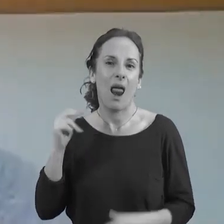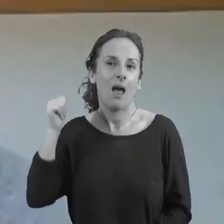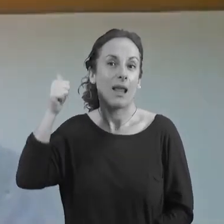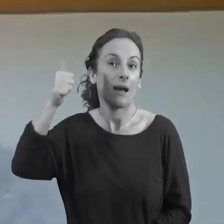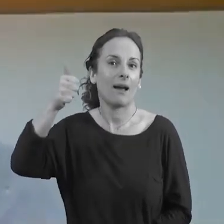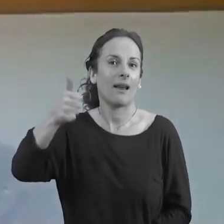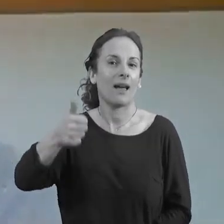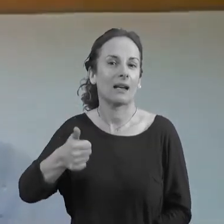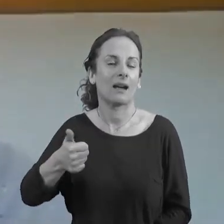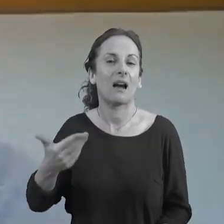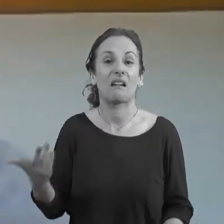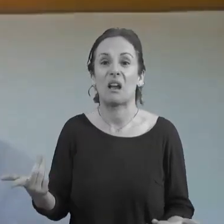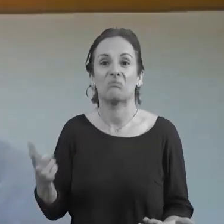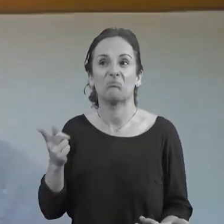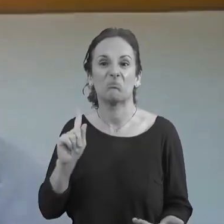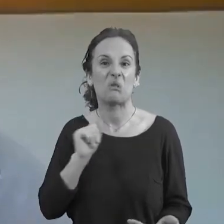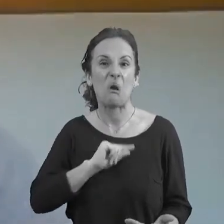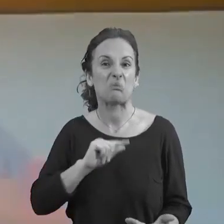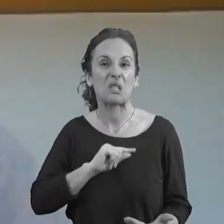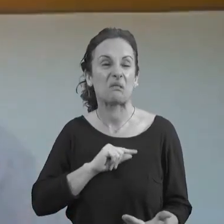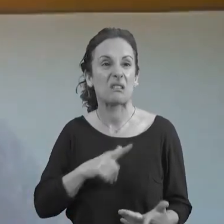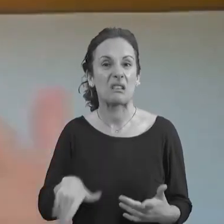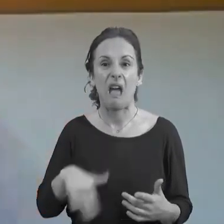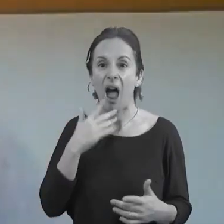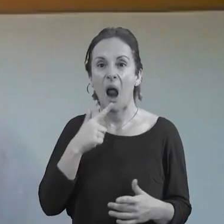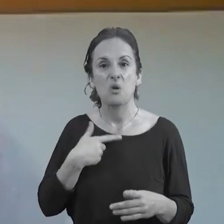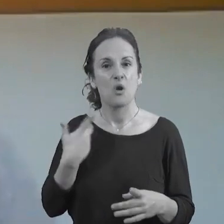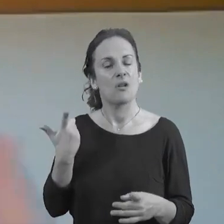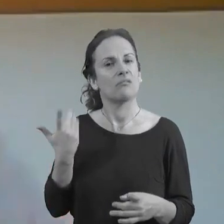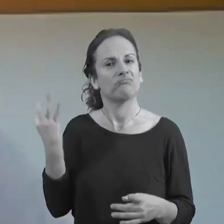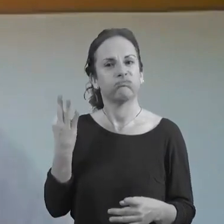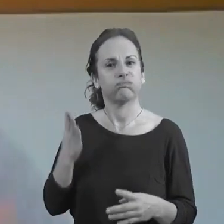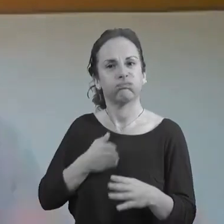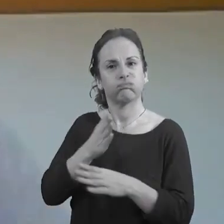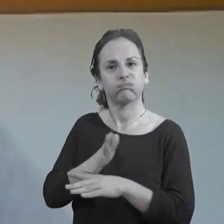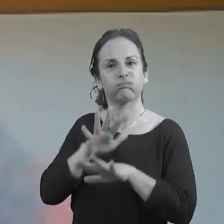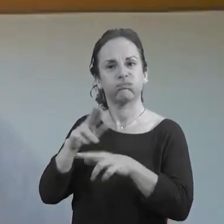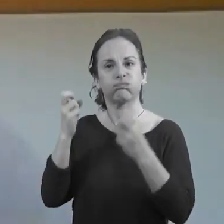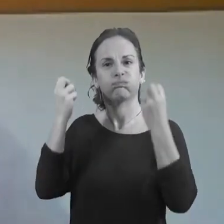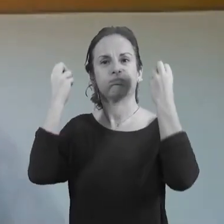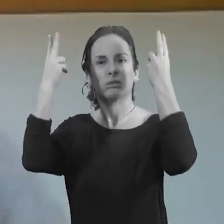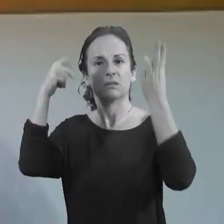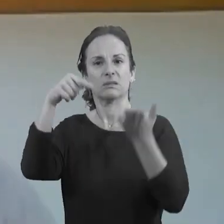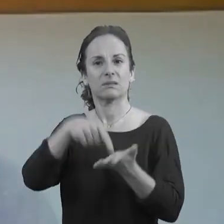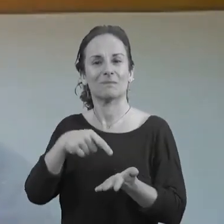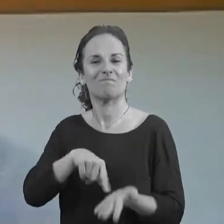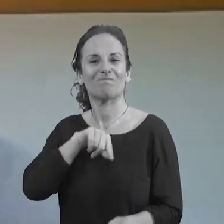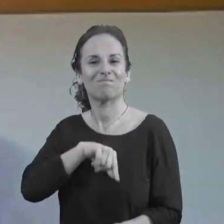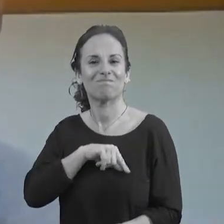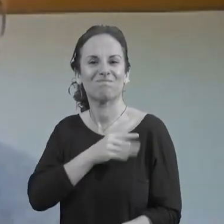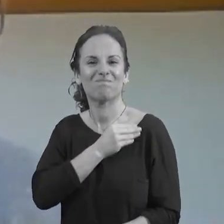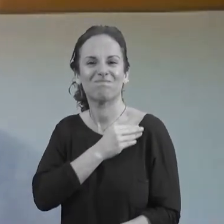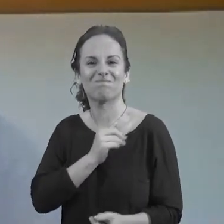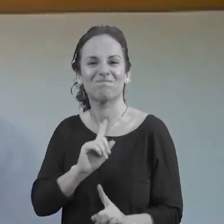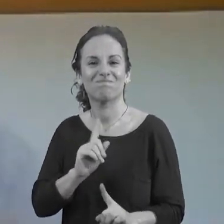sientes la necesidad a lo mejor de salir a reivindicar, porque entiendes que vives